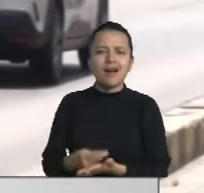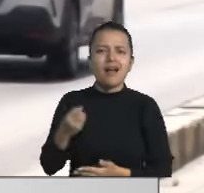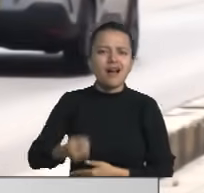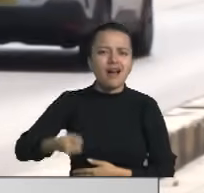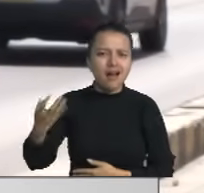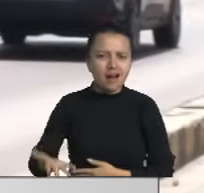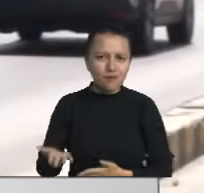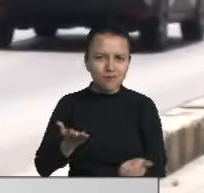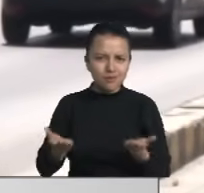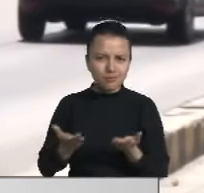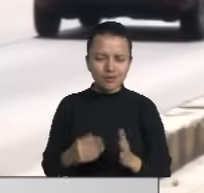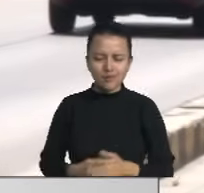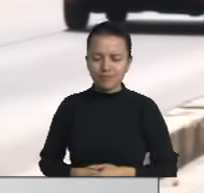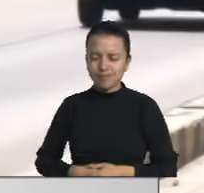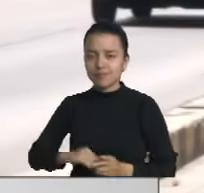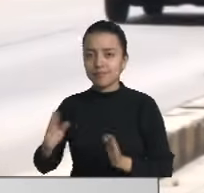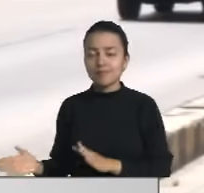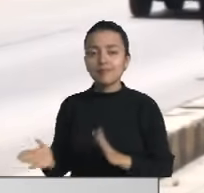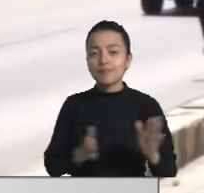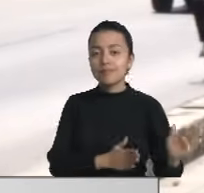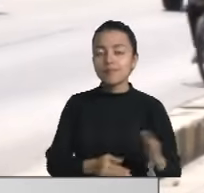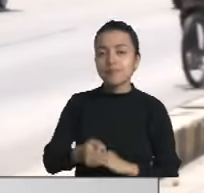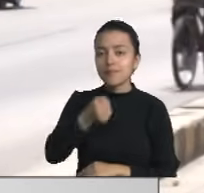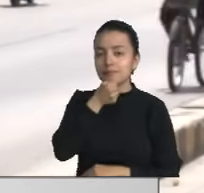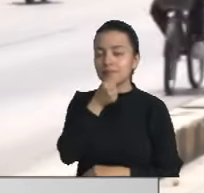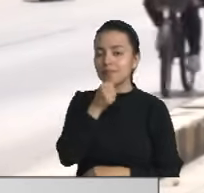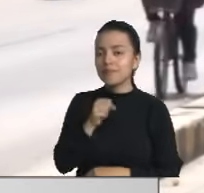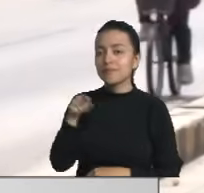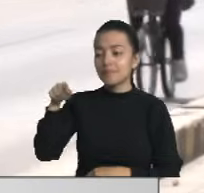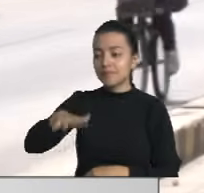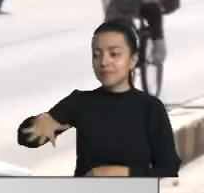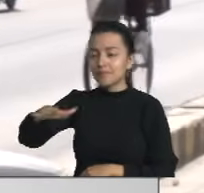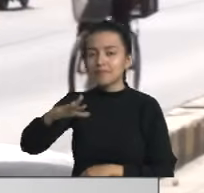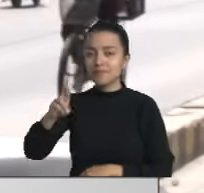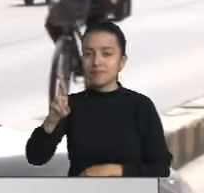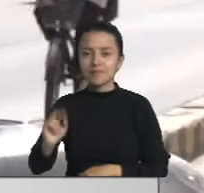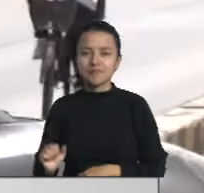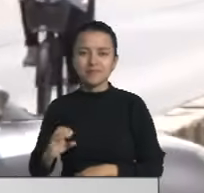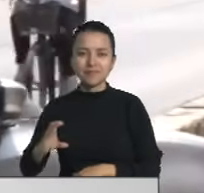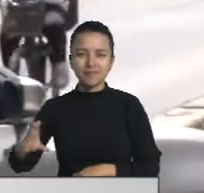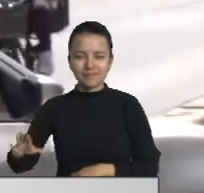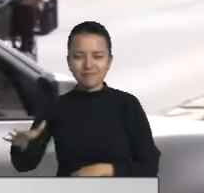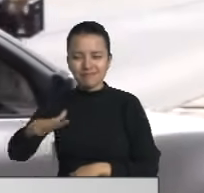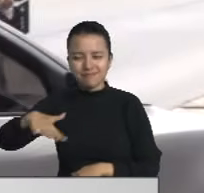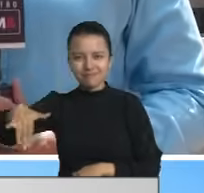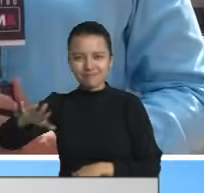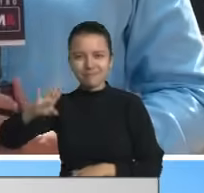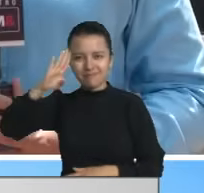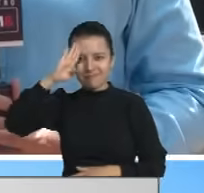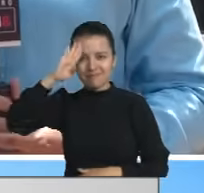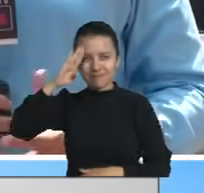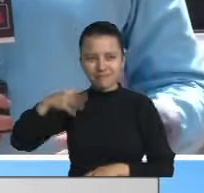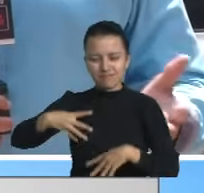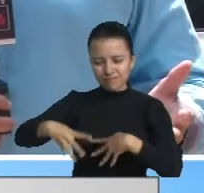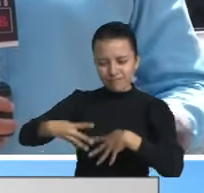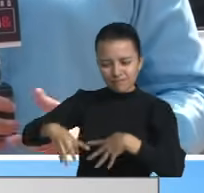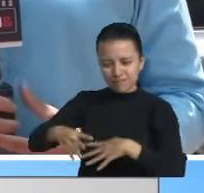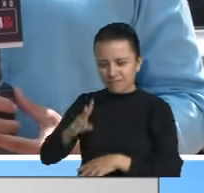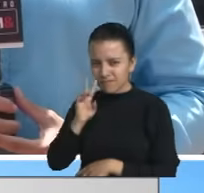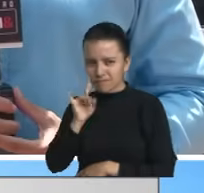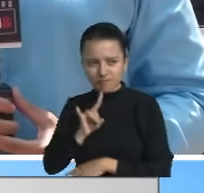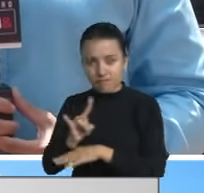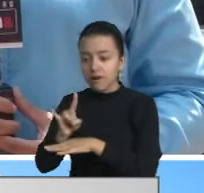hechos ya de materia judicial acá en la ciudad de Barranquilla, en el suroccidente, tras labores de patrullaje, la